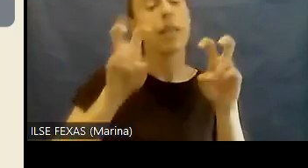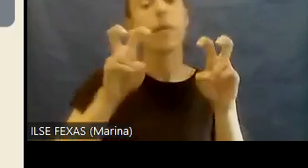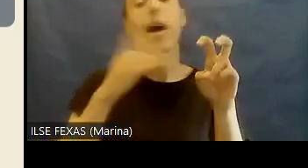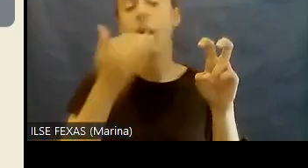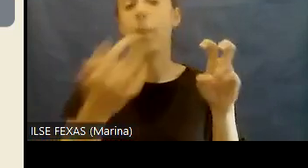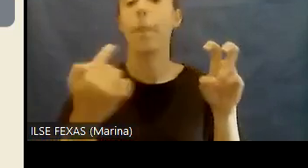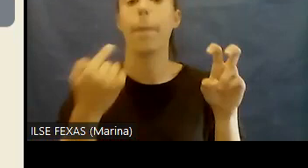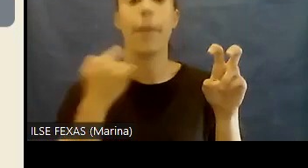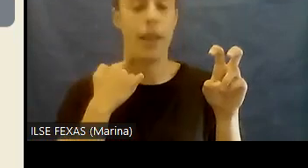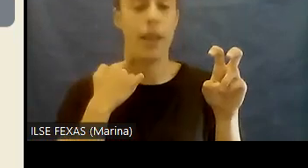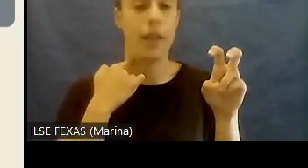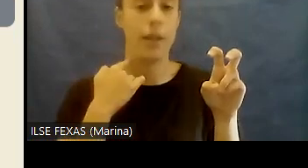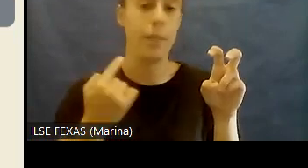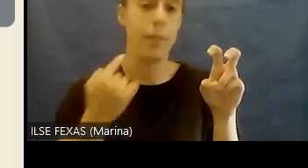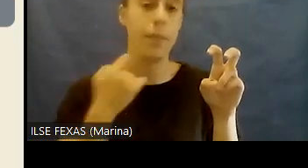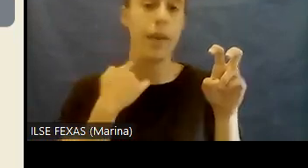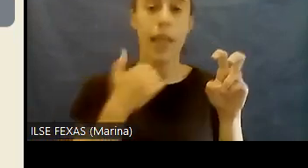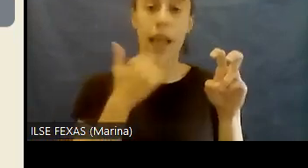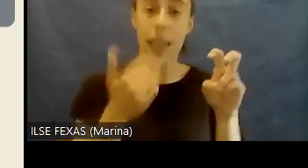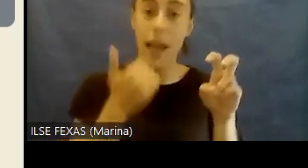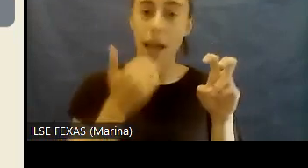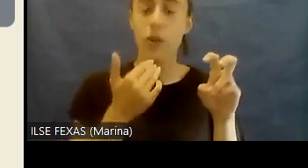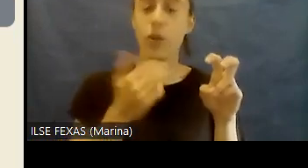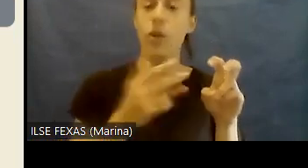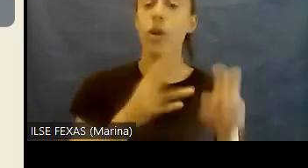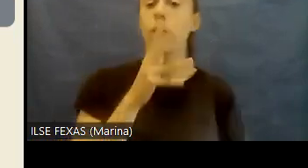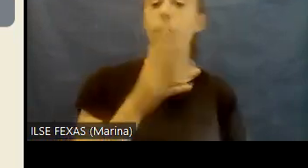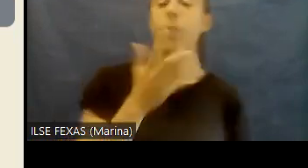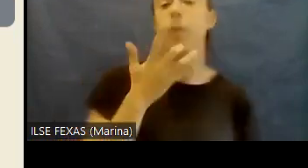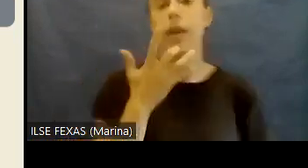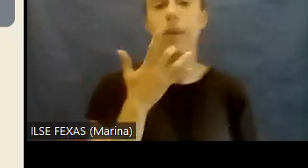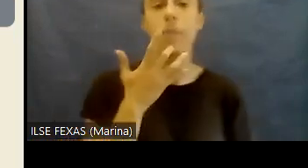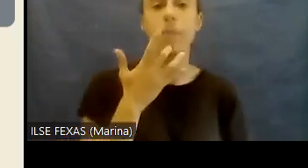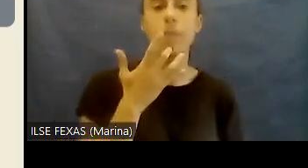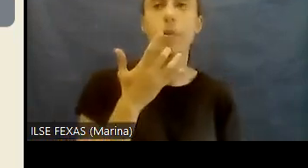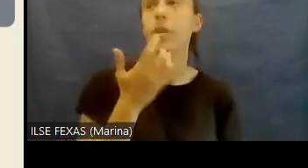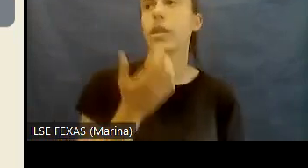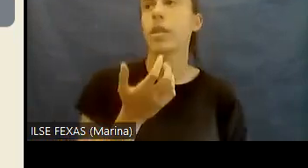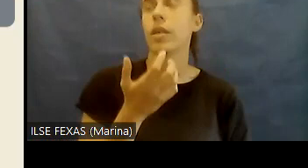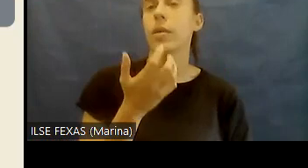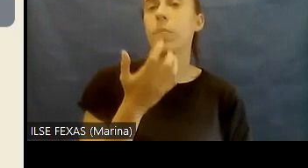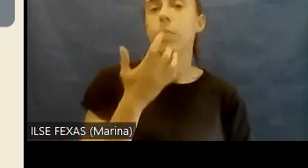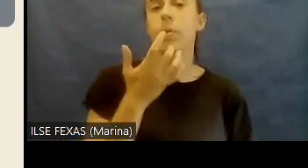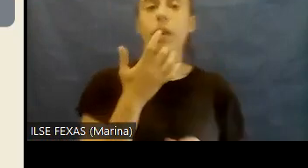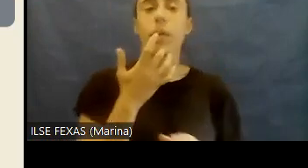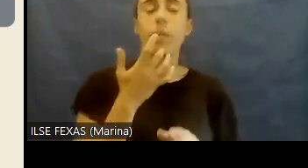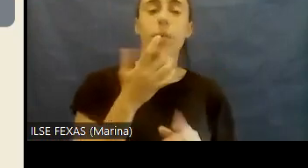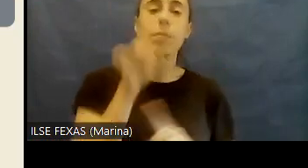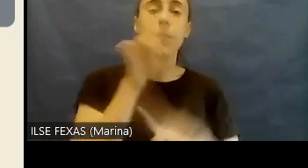a nivel de la mucosa. Así, en la cavidad oral, pues, por ejemplo, nos va a venir bien en casos de aftas